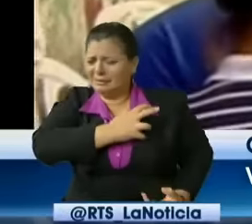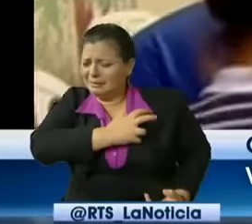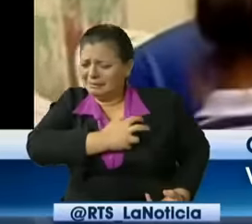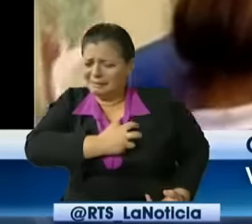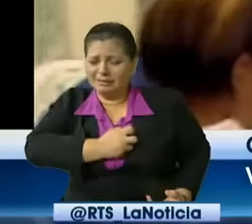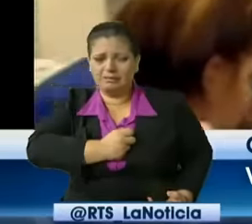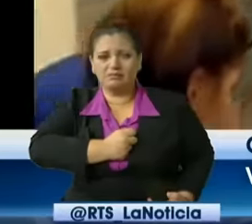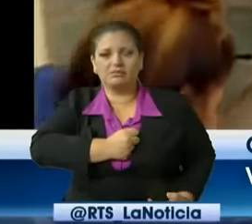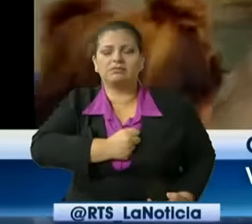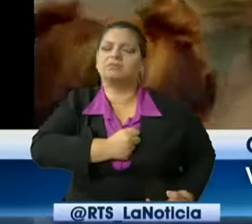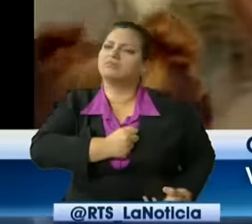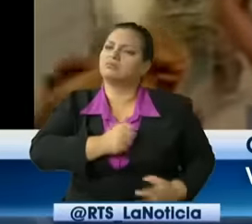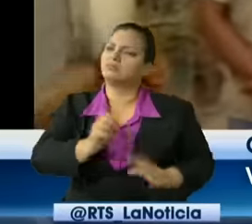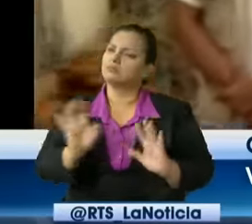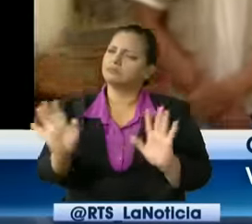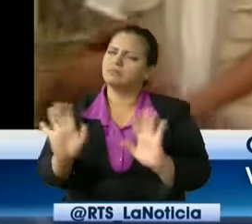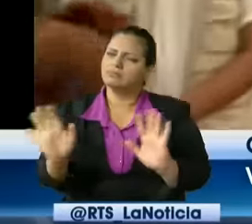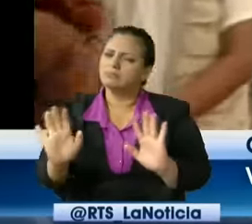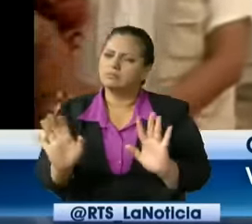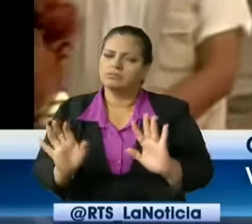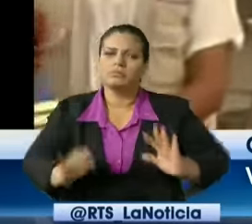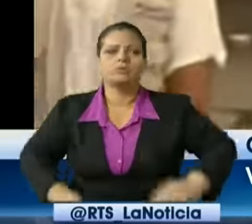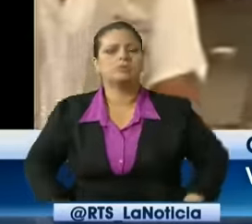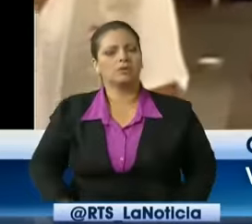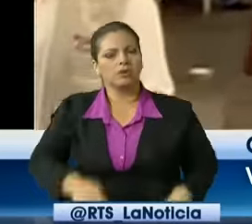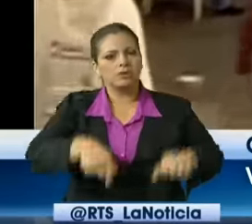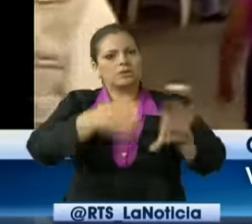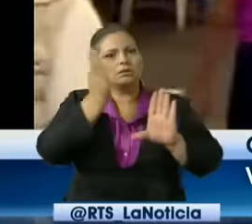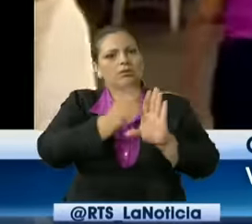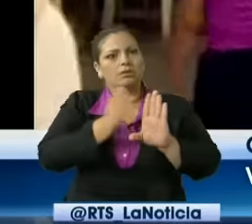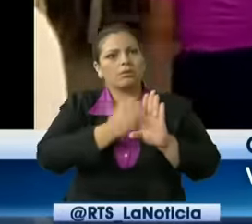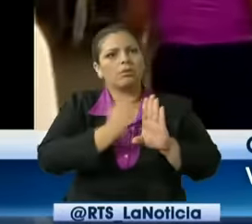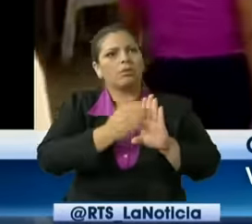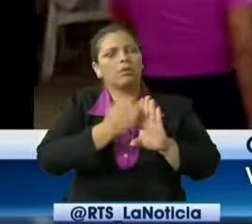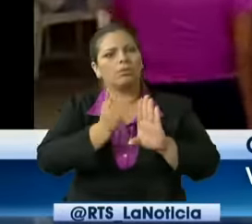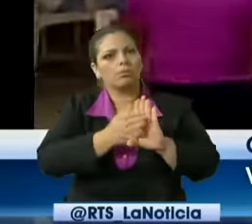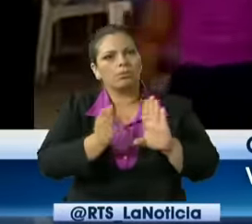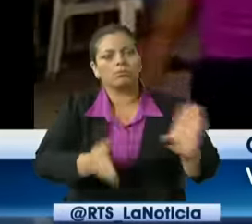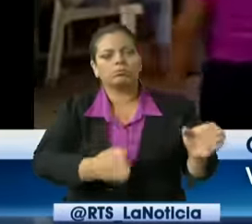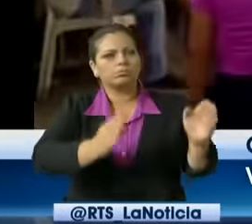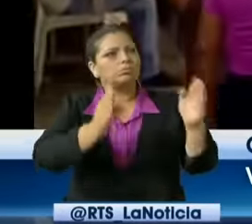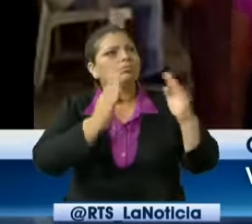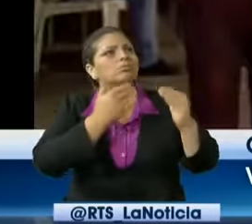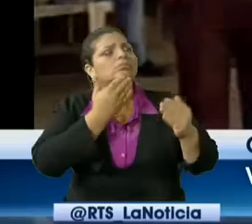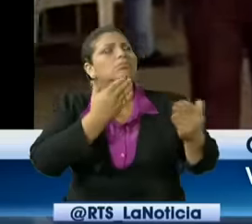dando el acompañamiento en cuanto a qué hacer en estos momentos,